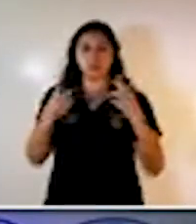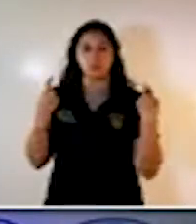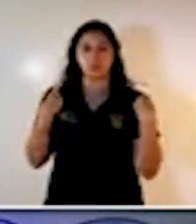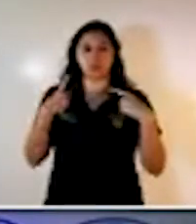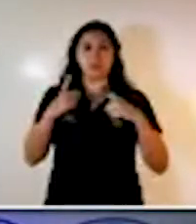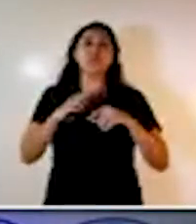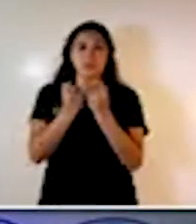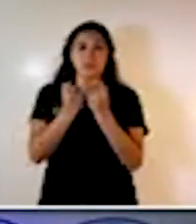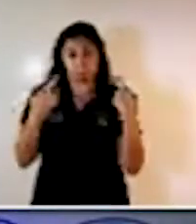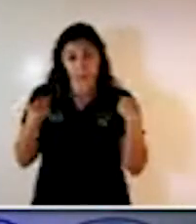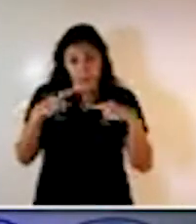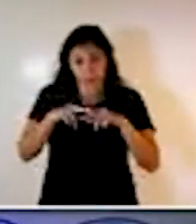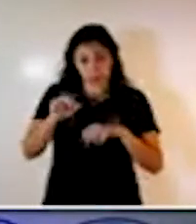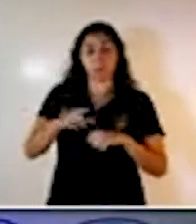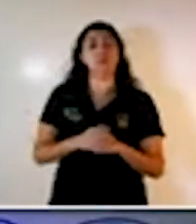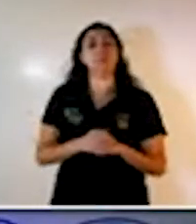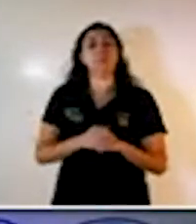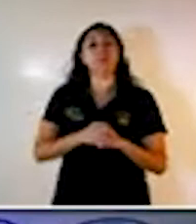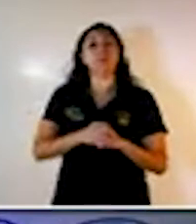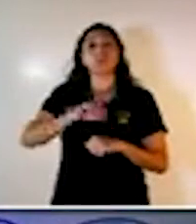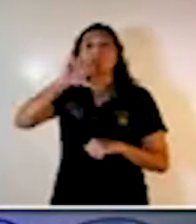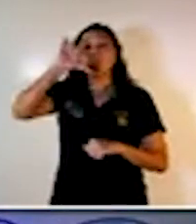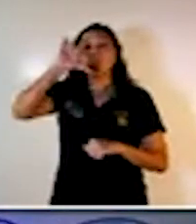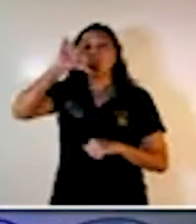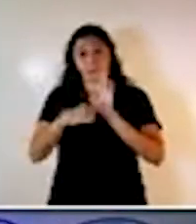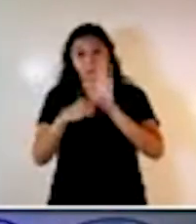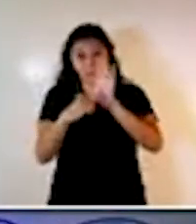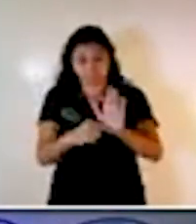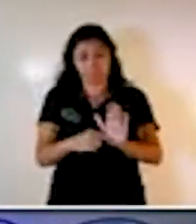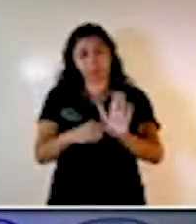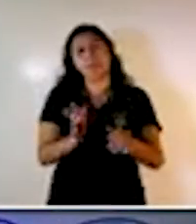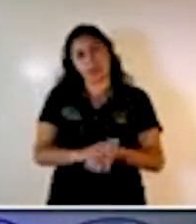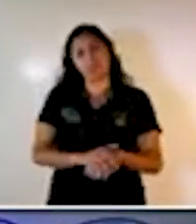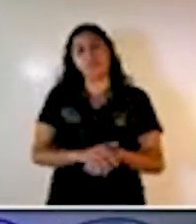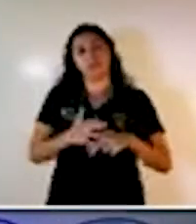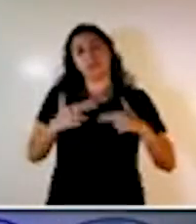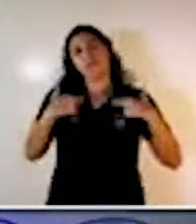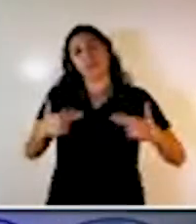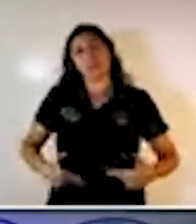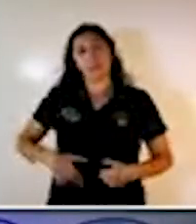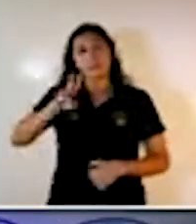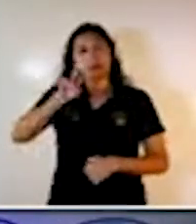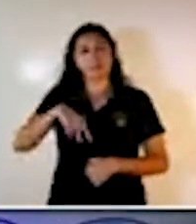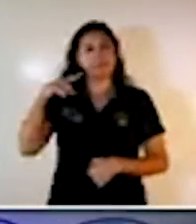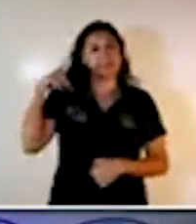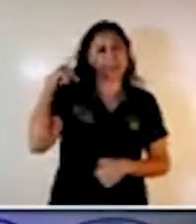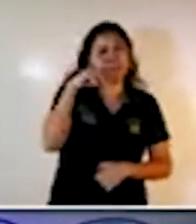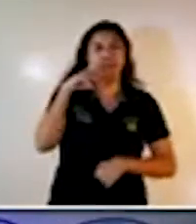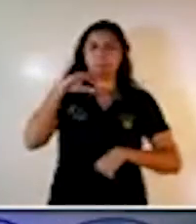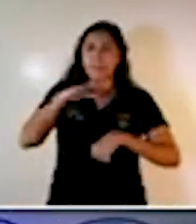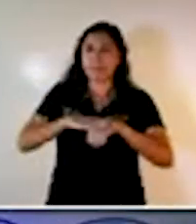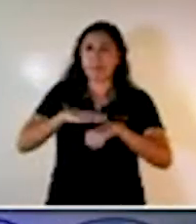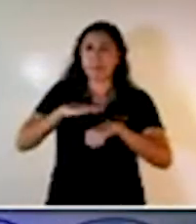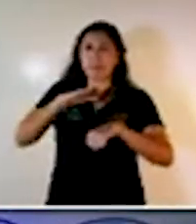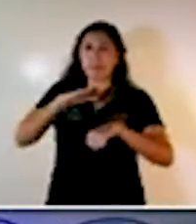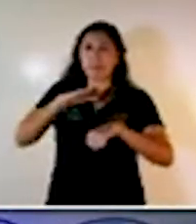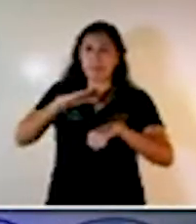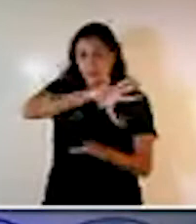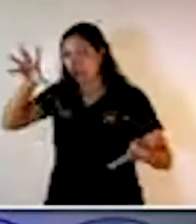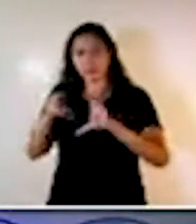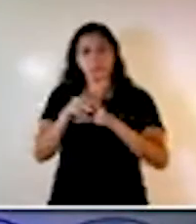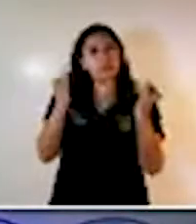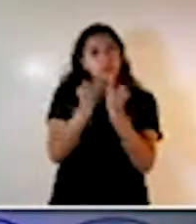contribuyendo en la construcción de valiosas fortalezas académicas. La emergencia sanitaria que hoy